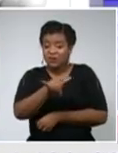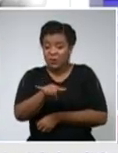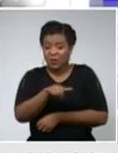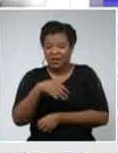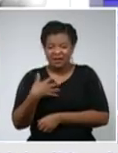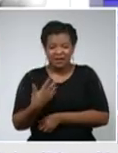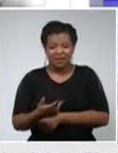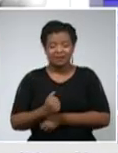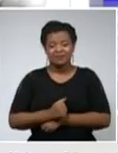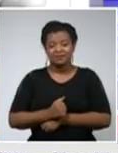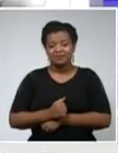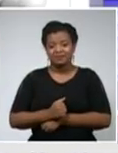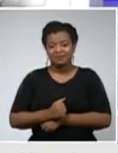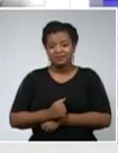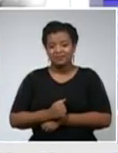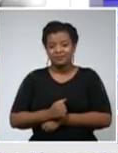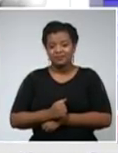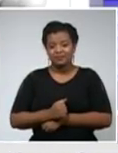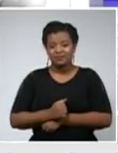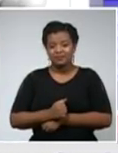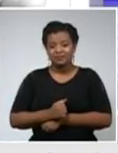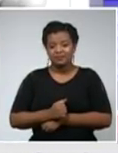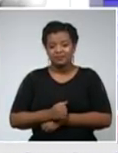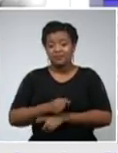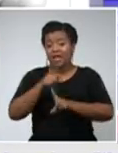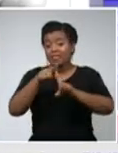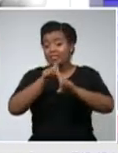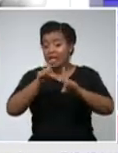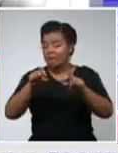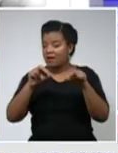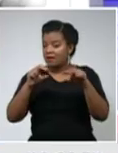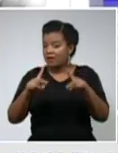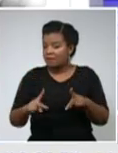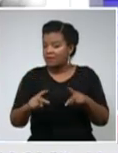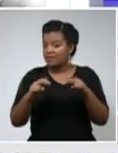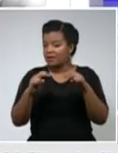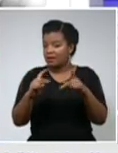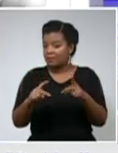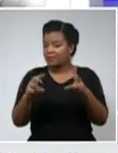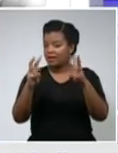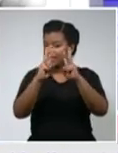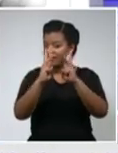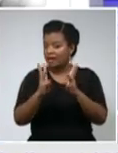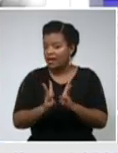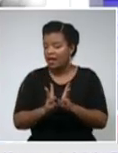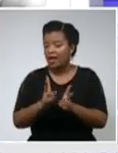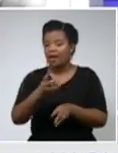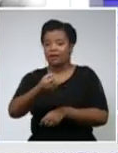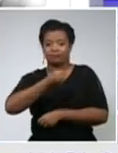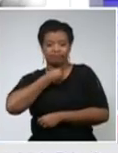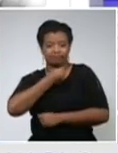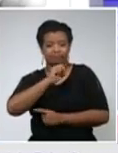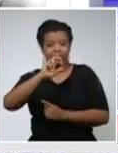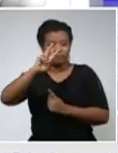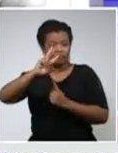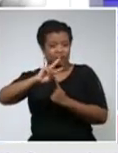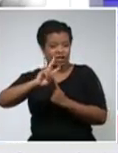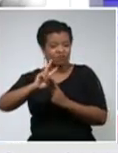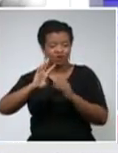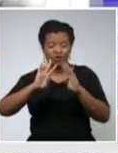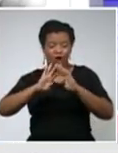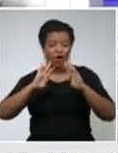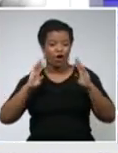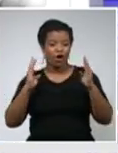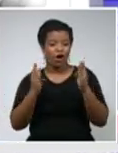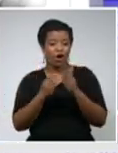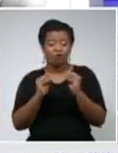es también una de las temáticas que más se reitera en los medios nuestros cubanos, en el sistema de medios públicos, en horas de